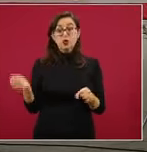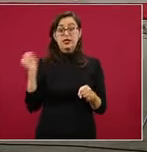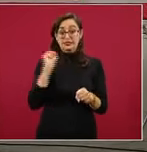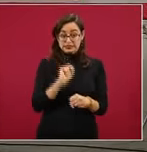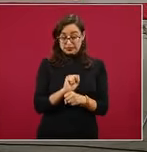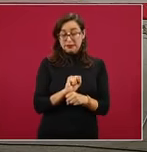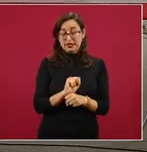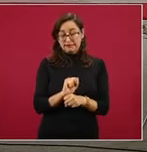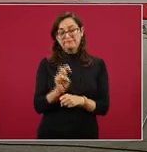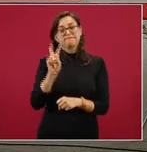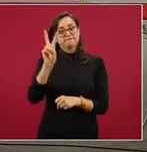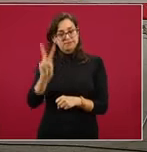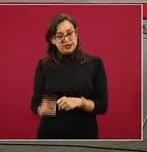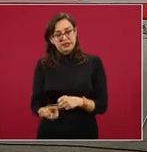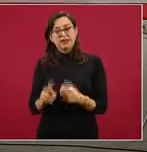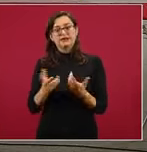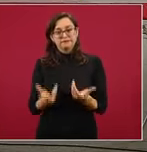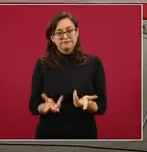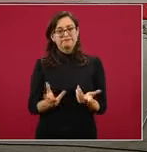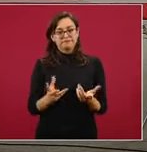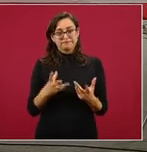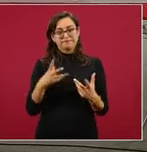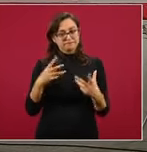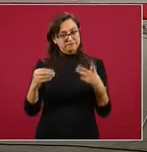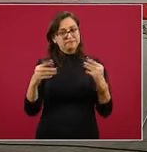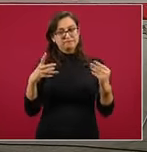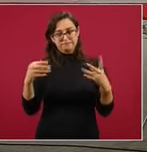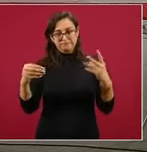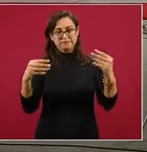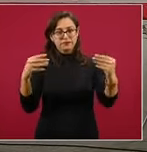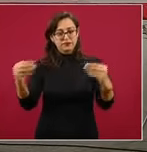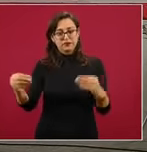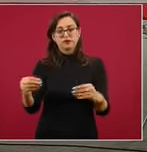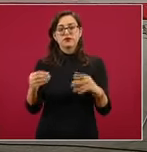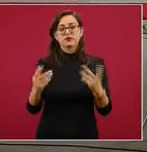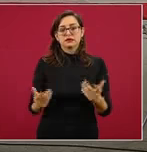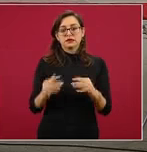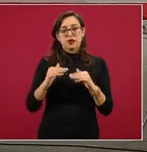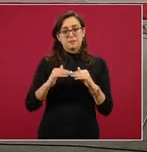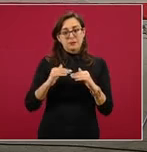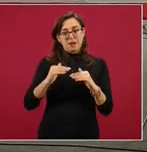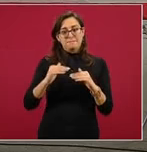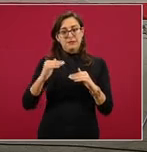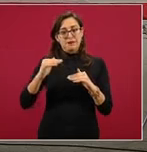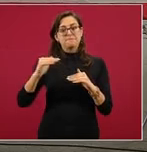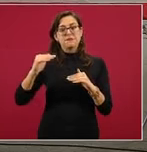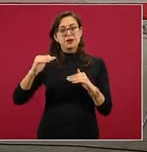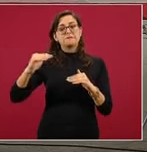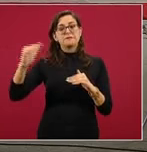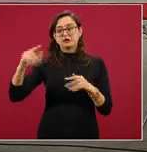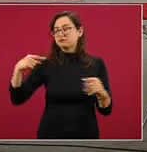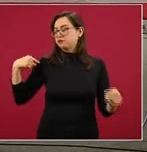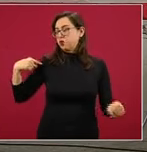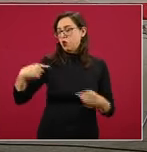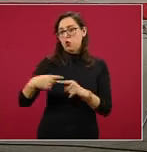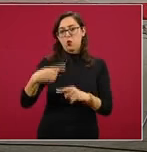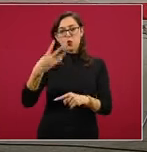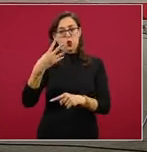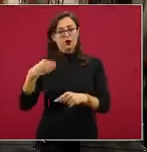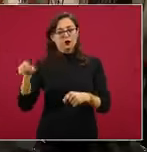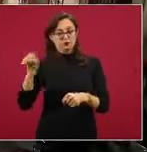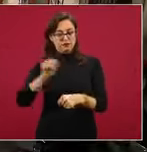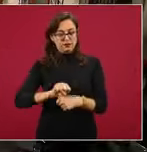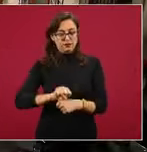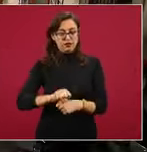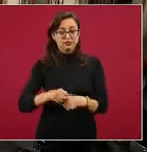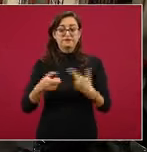forma consecutiva, básicamente en 4 o 5 semanas, hay un incremento. La actividad